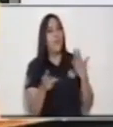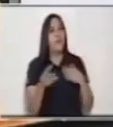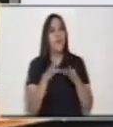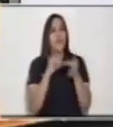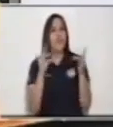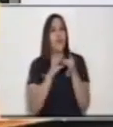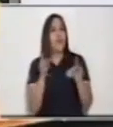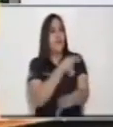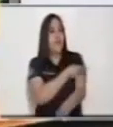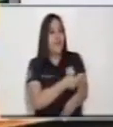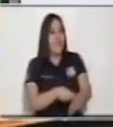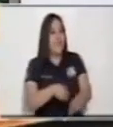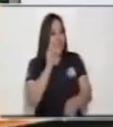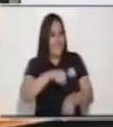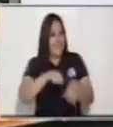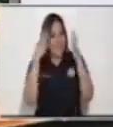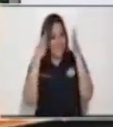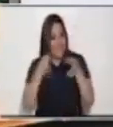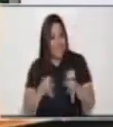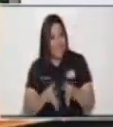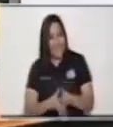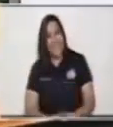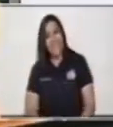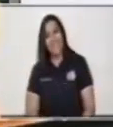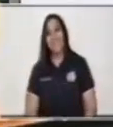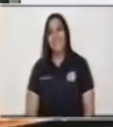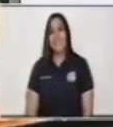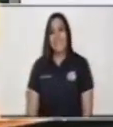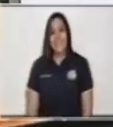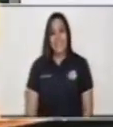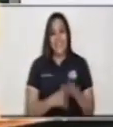historia matemática. ¿De acuerdo?